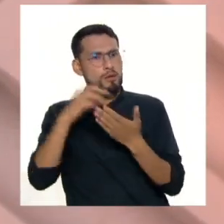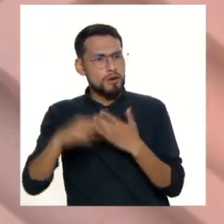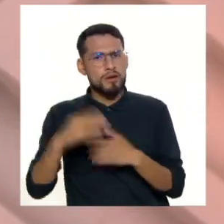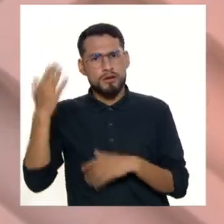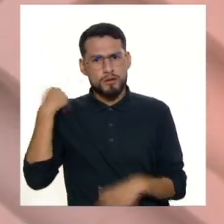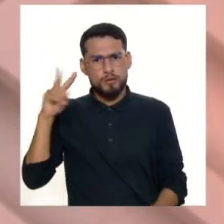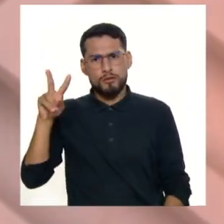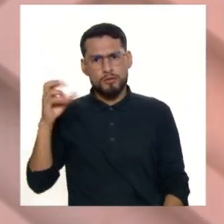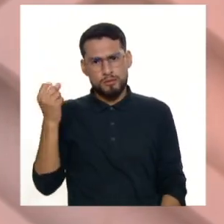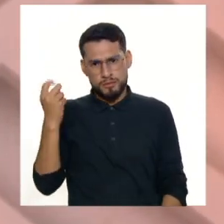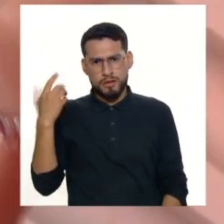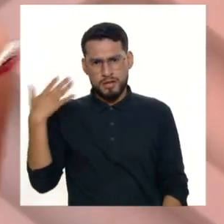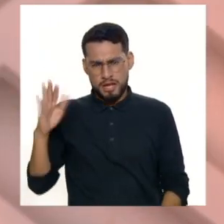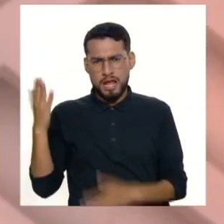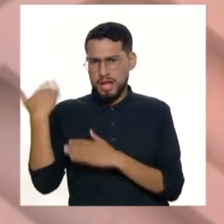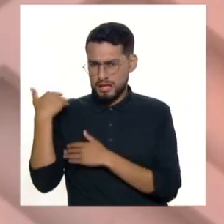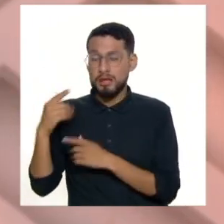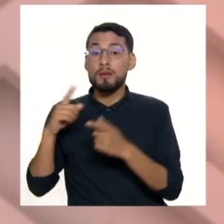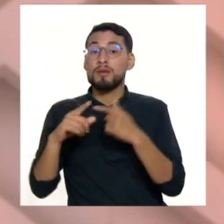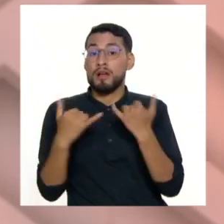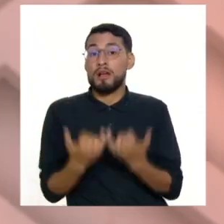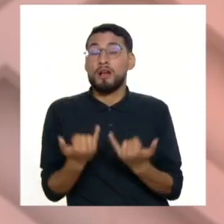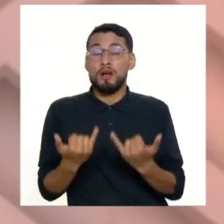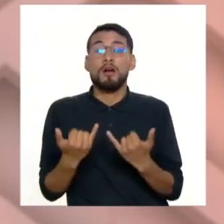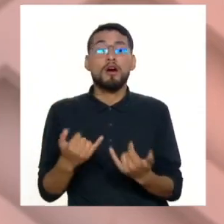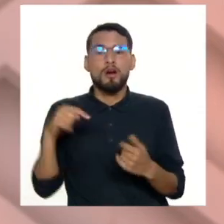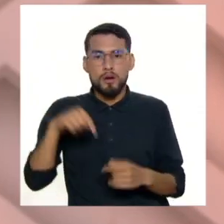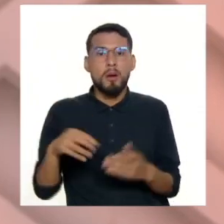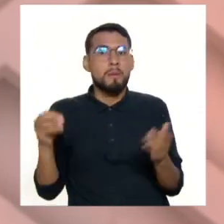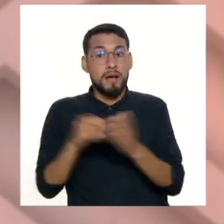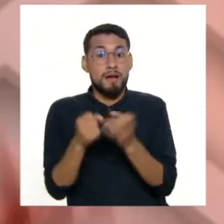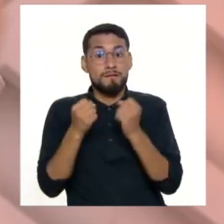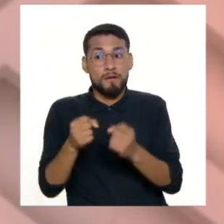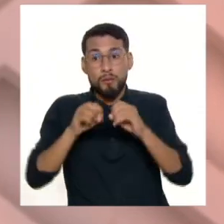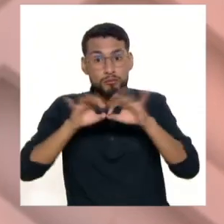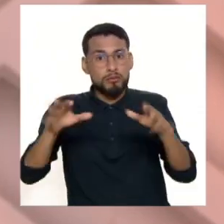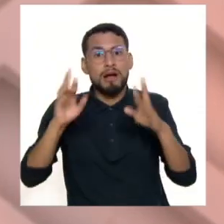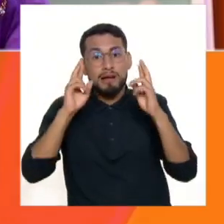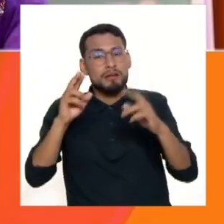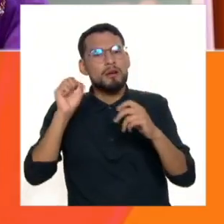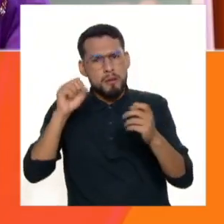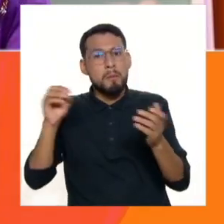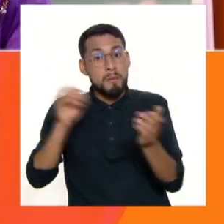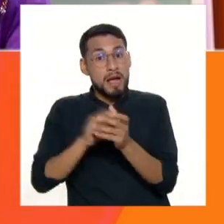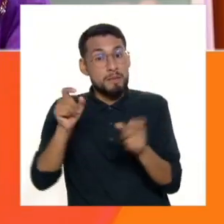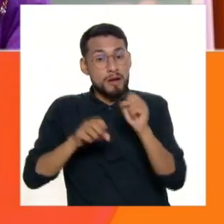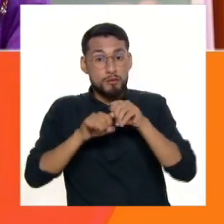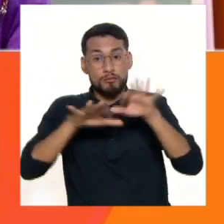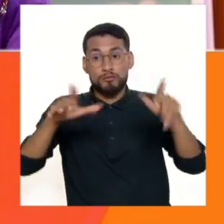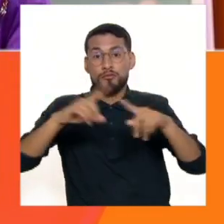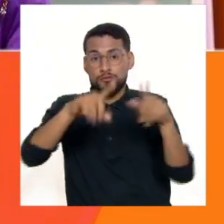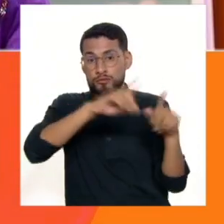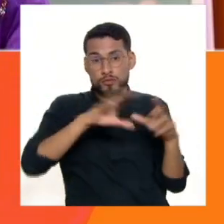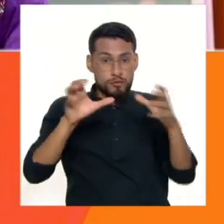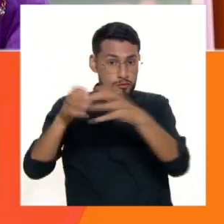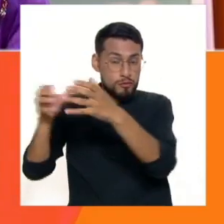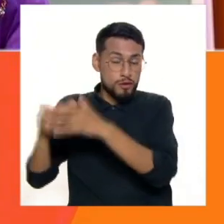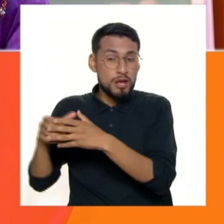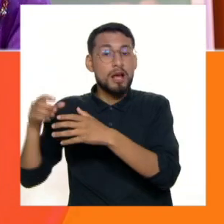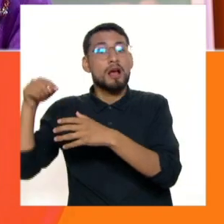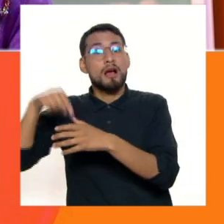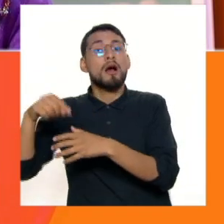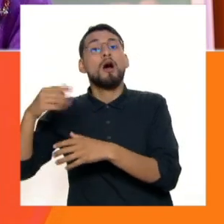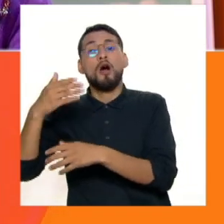desde 2011 en realidad, pero este año estamos lanzándolo con mayor fuerza porque nos interesa llegar a mayor cantidad de instituciones públicas y